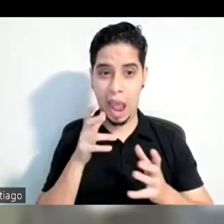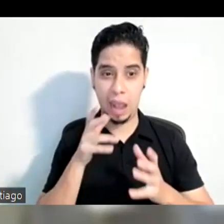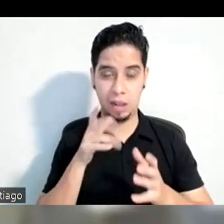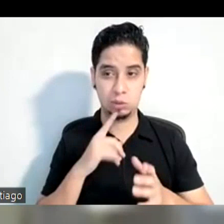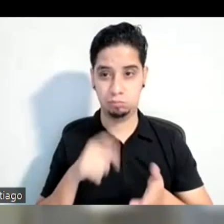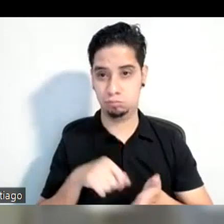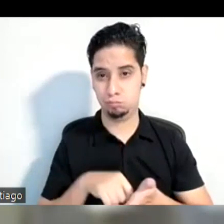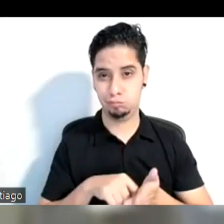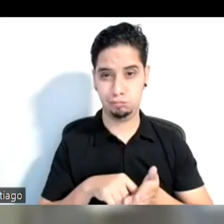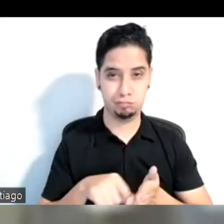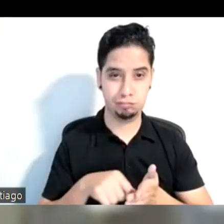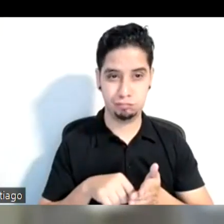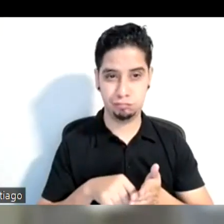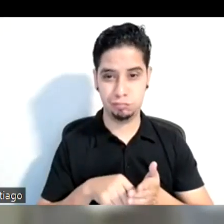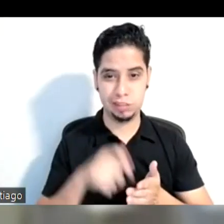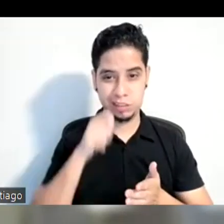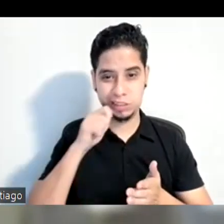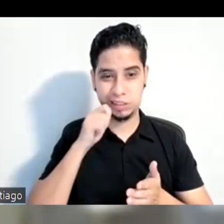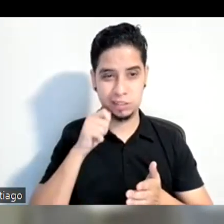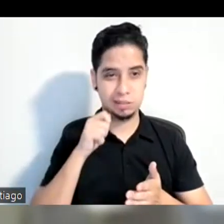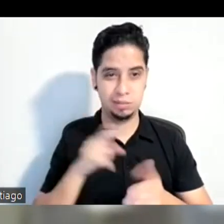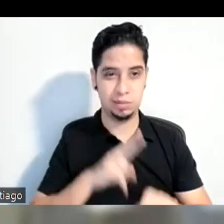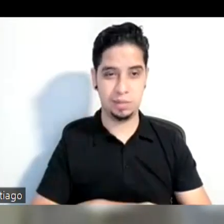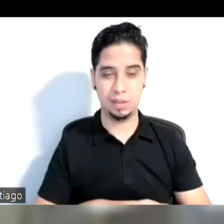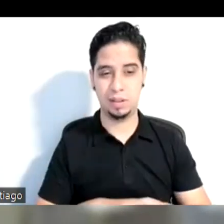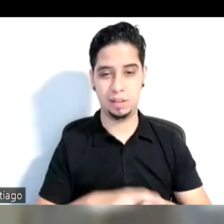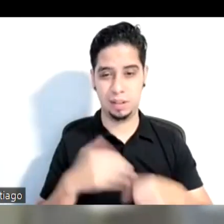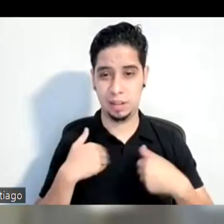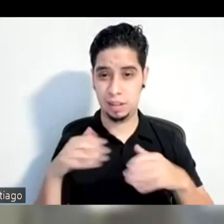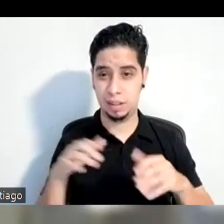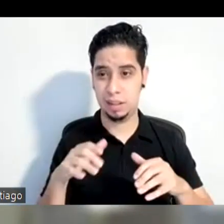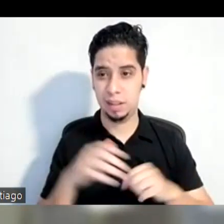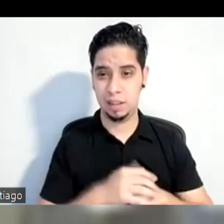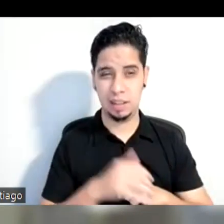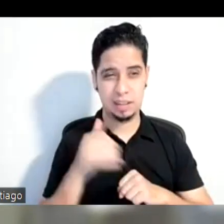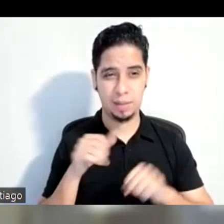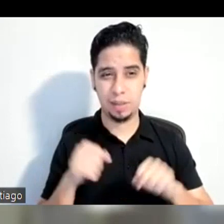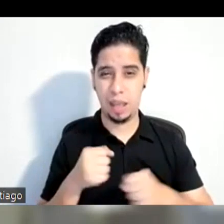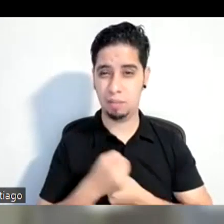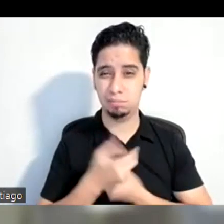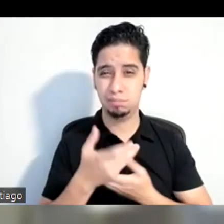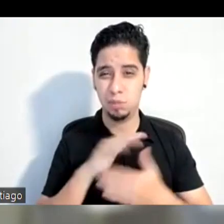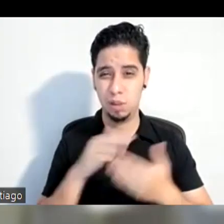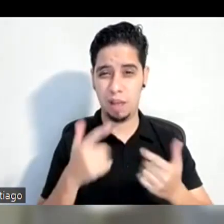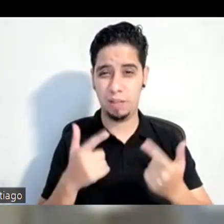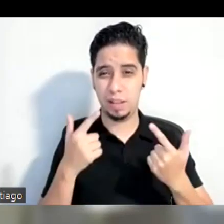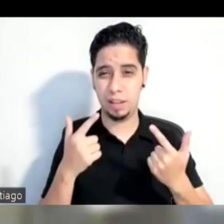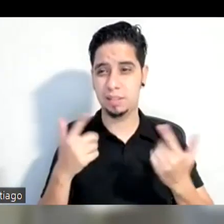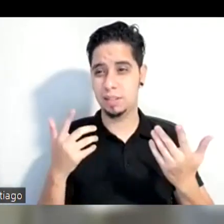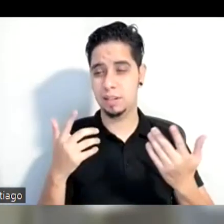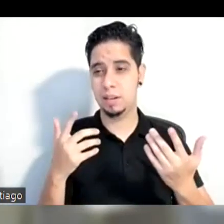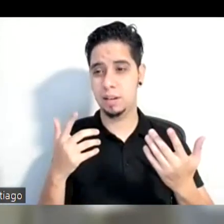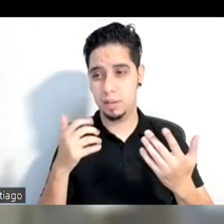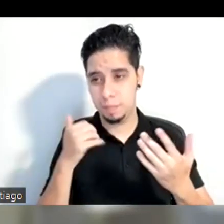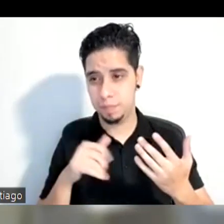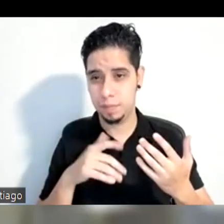él seguía de lo más contento, jalando, empujando, haciendo lo que tenía que hacer, ya podía gritar la vida. Y ella después se